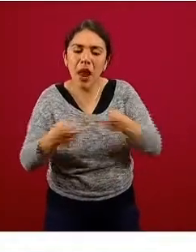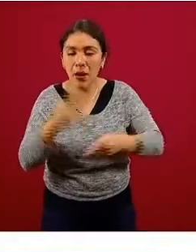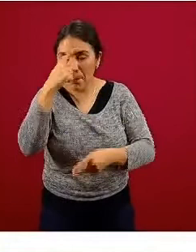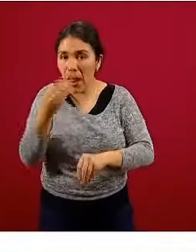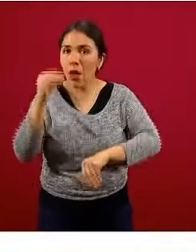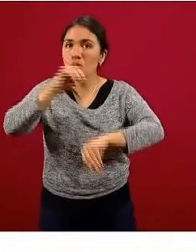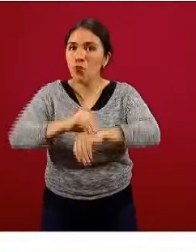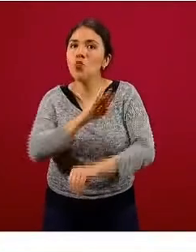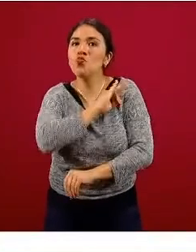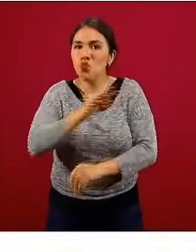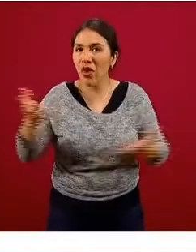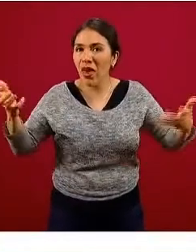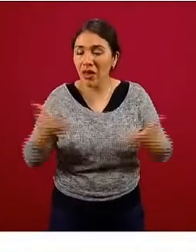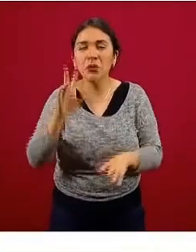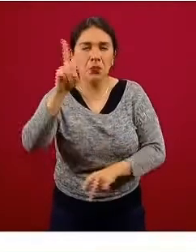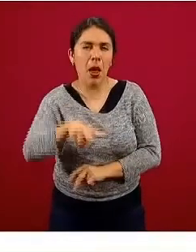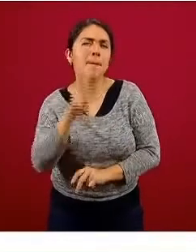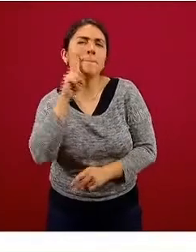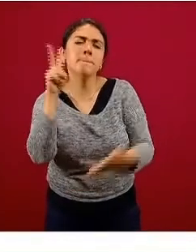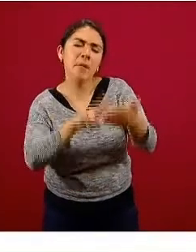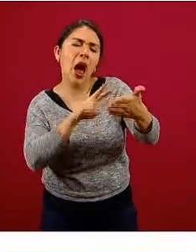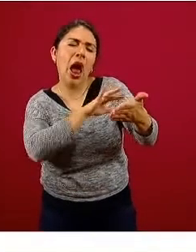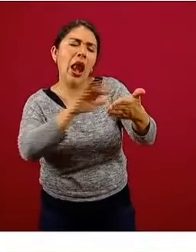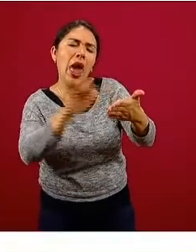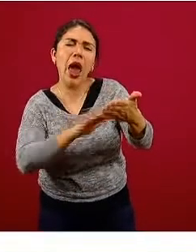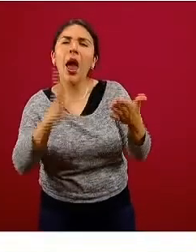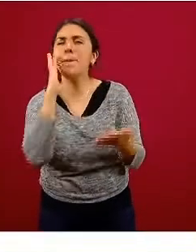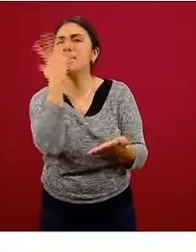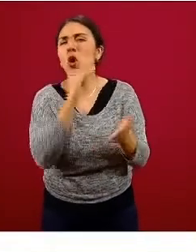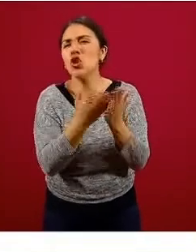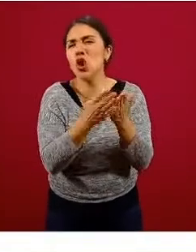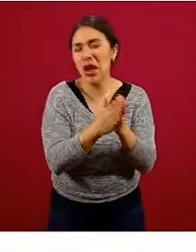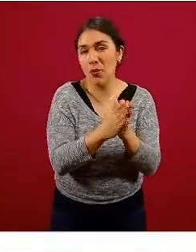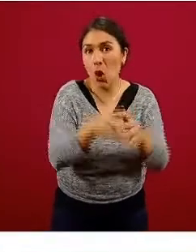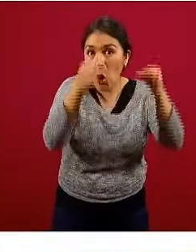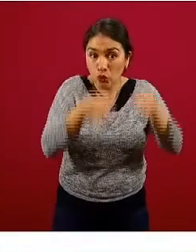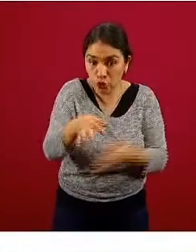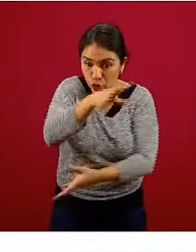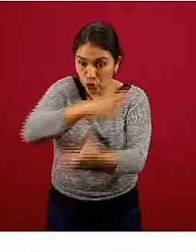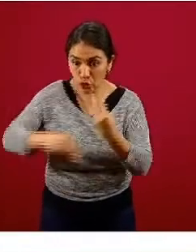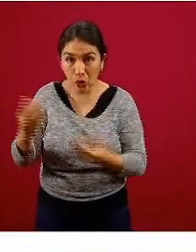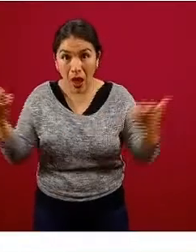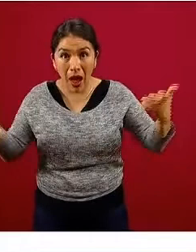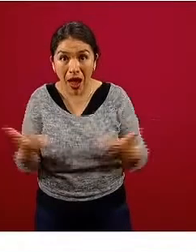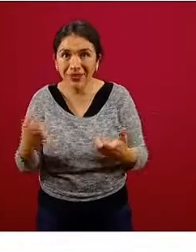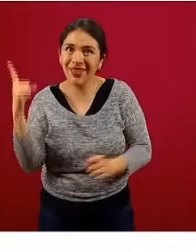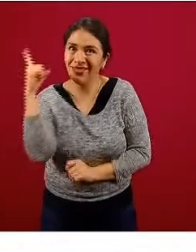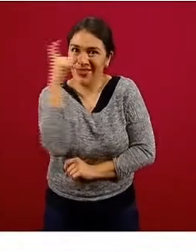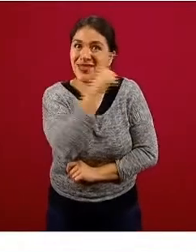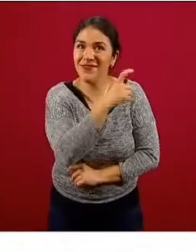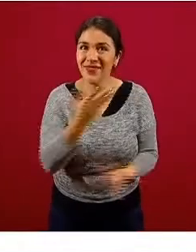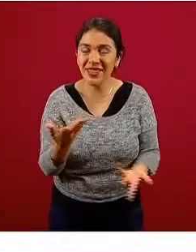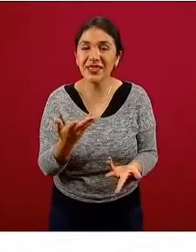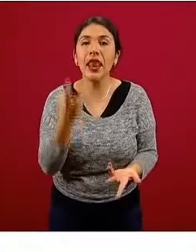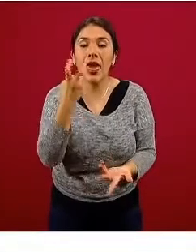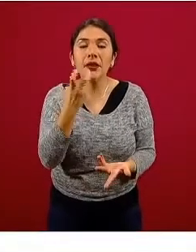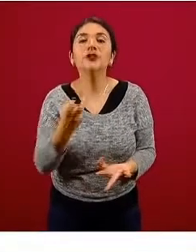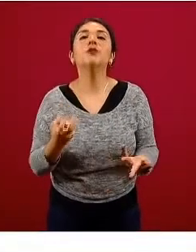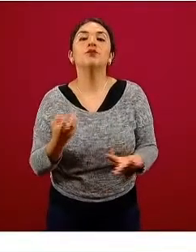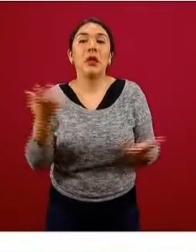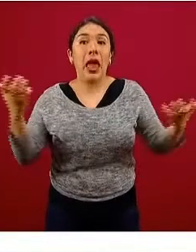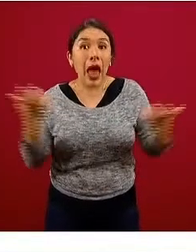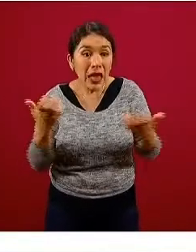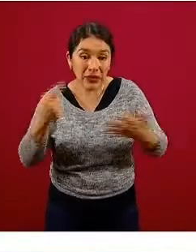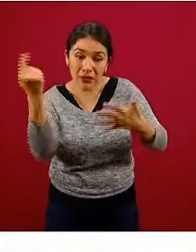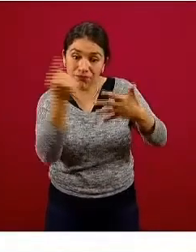su implementación, porque qué bonito escribir un libro, qué difícil aplicar lo que en ese libro se dice. Y entonces